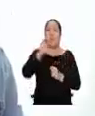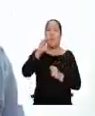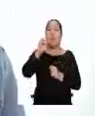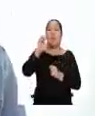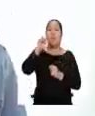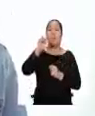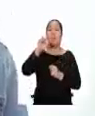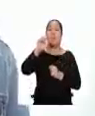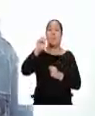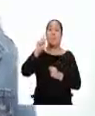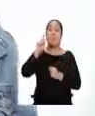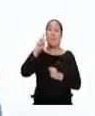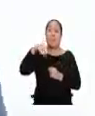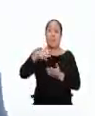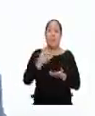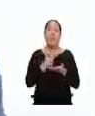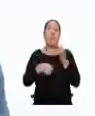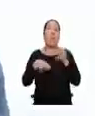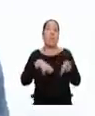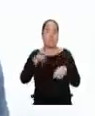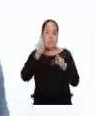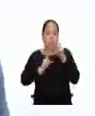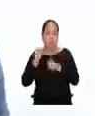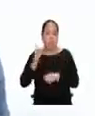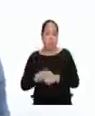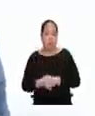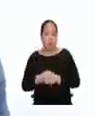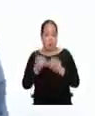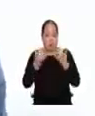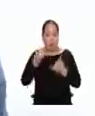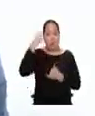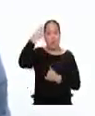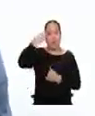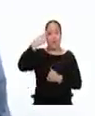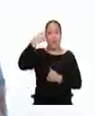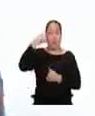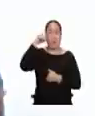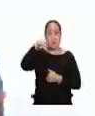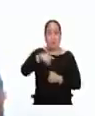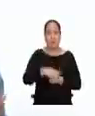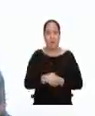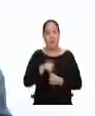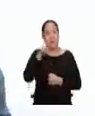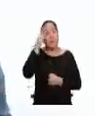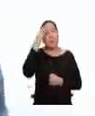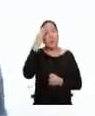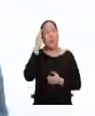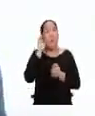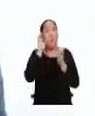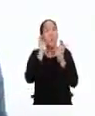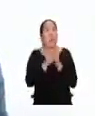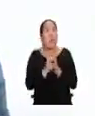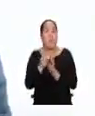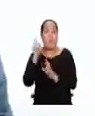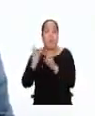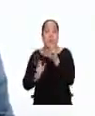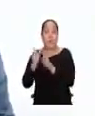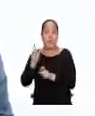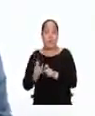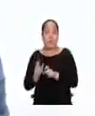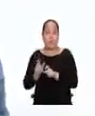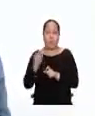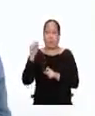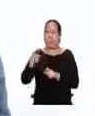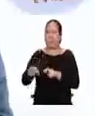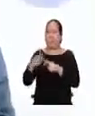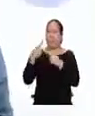las personas realizamos? Hoy reflexionaremos sobre eso. ¿Sabías, por ejemplo, que el humano es el